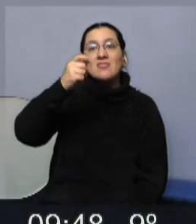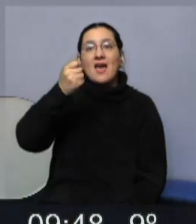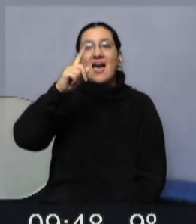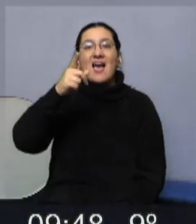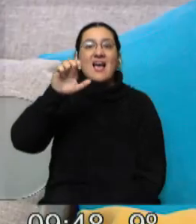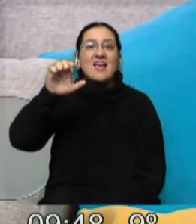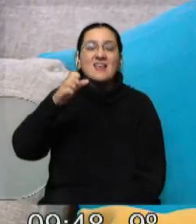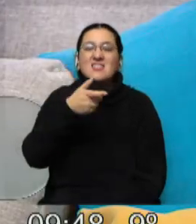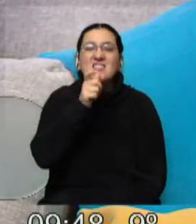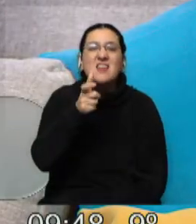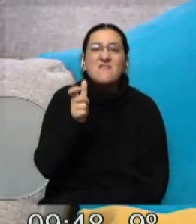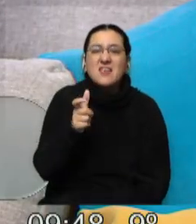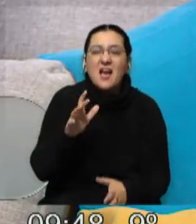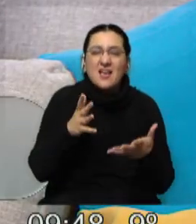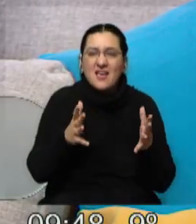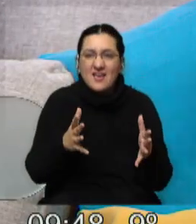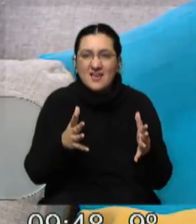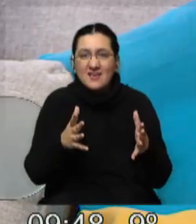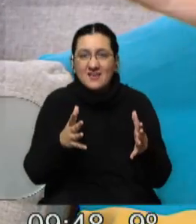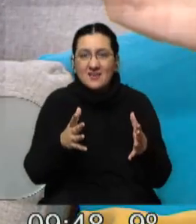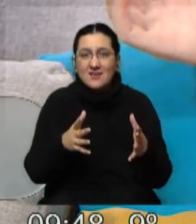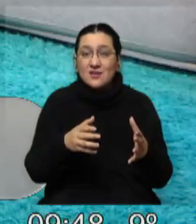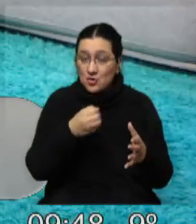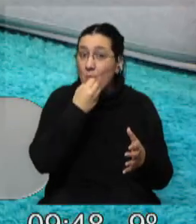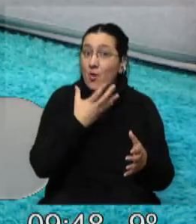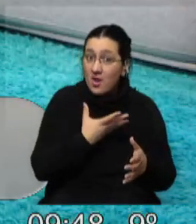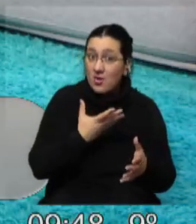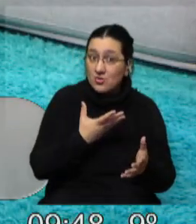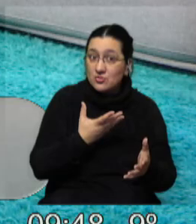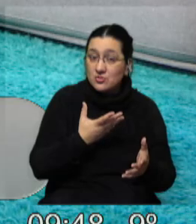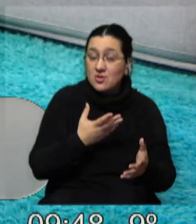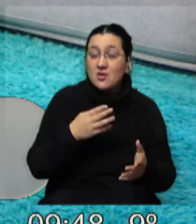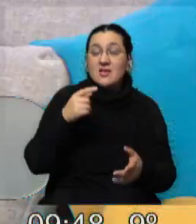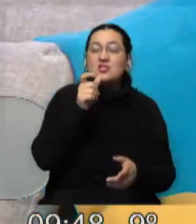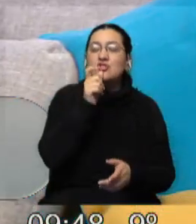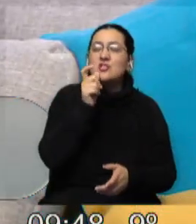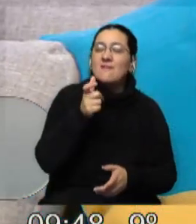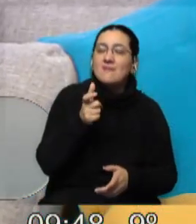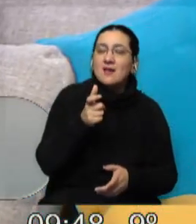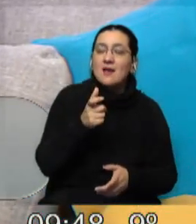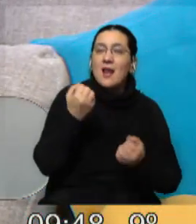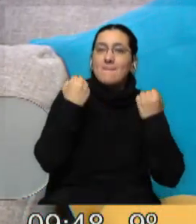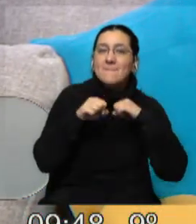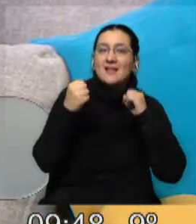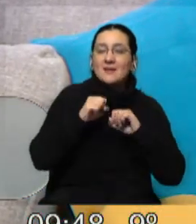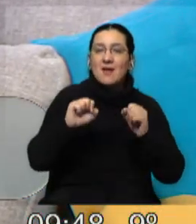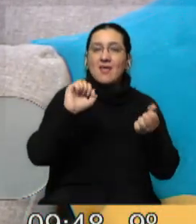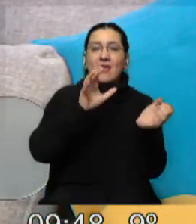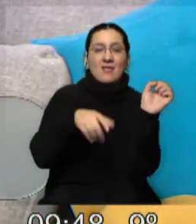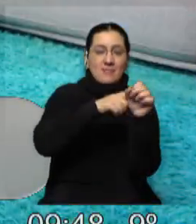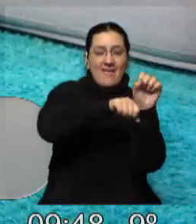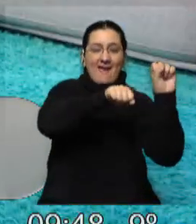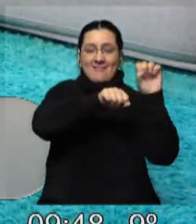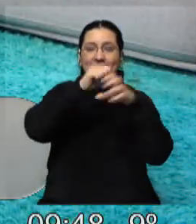¿Qué es? ¿No? Sí, son bondadosos. Son muy buenos, ¿no? El bondage en realidad es la práctica de atar a las personas.